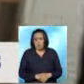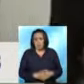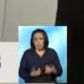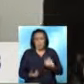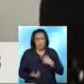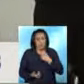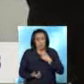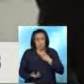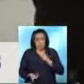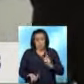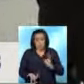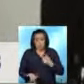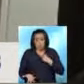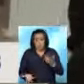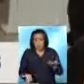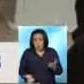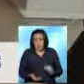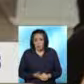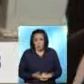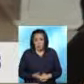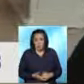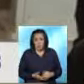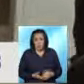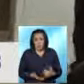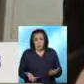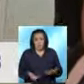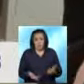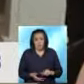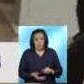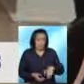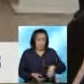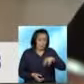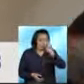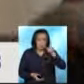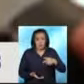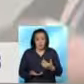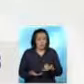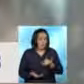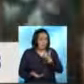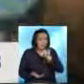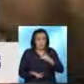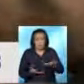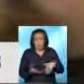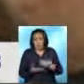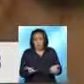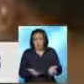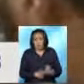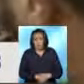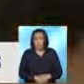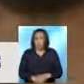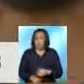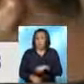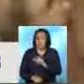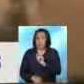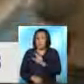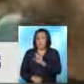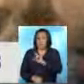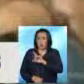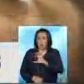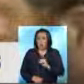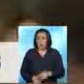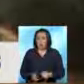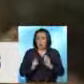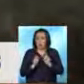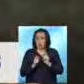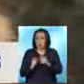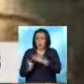no me gustaría en ninguna parte de nuestro Perú que pasen estas cosas, ¿no? Mientras que Trauco, quien ha hecho una donación